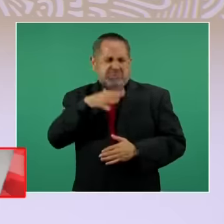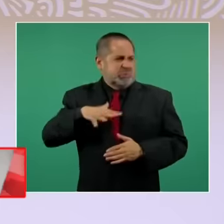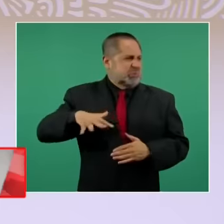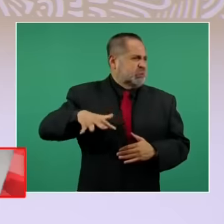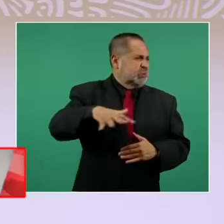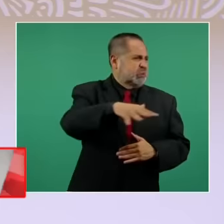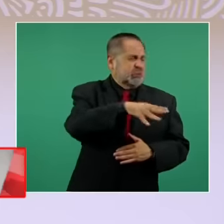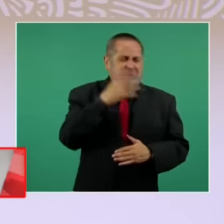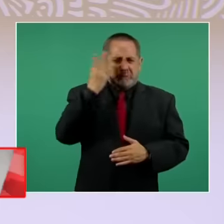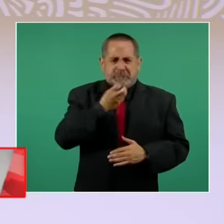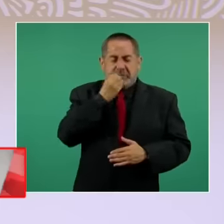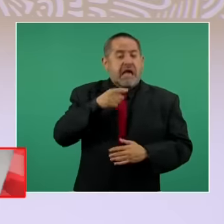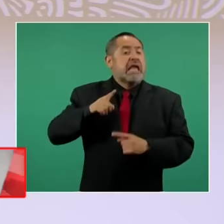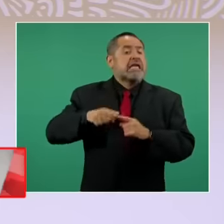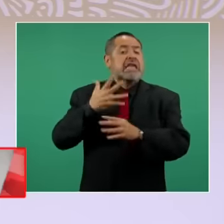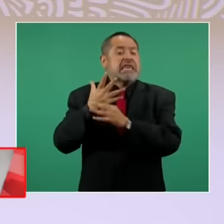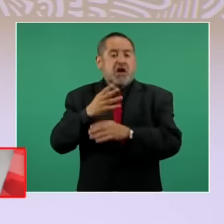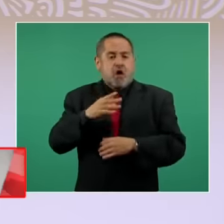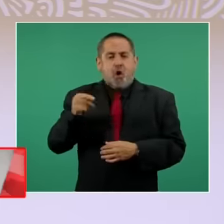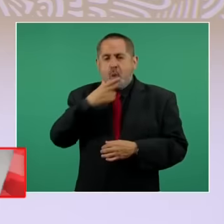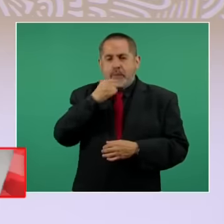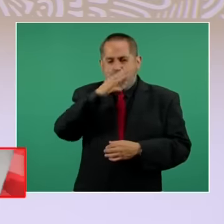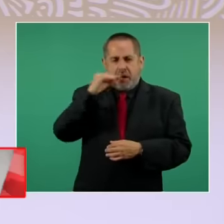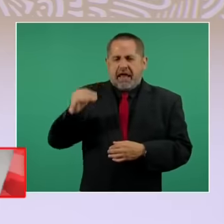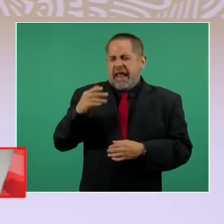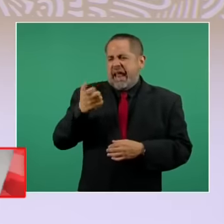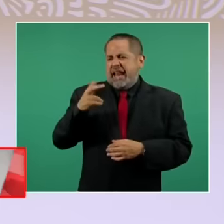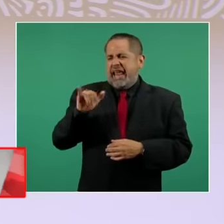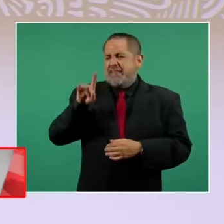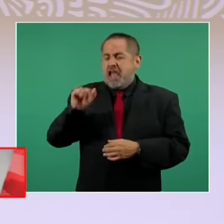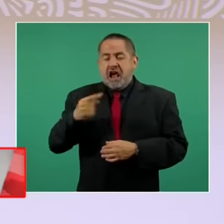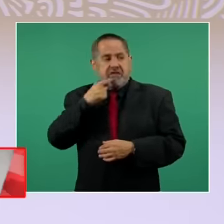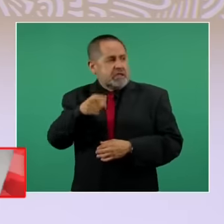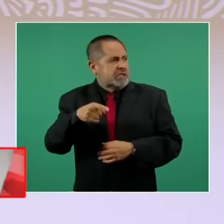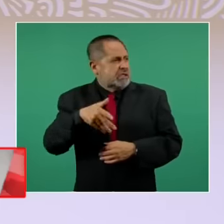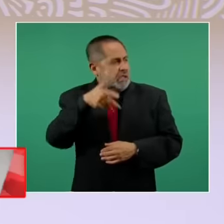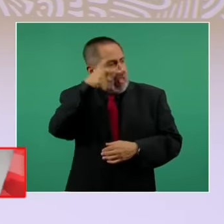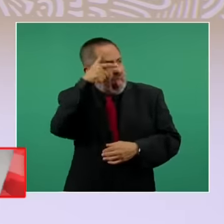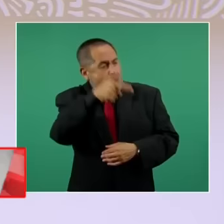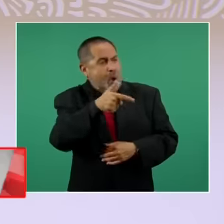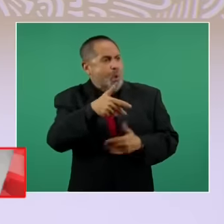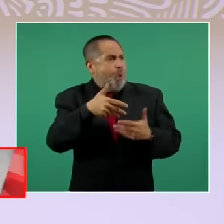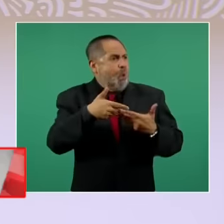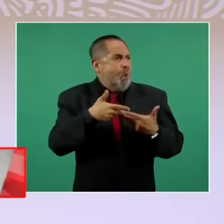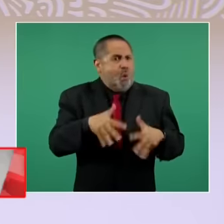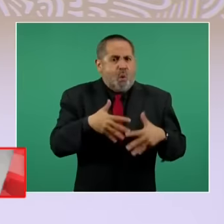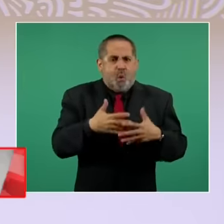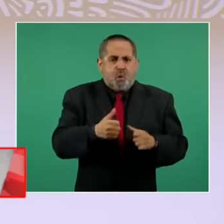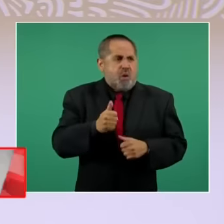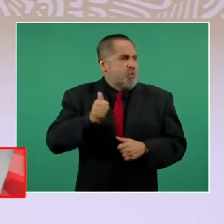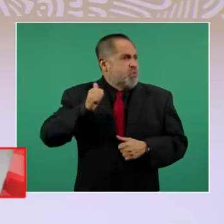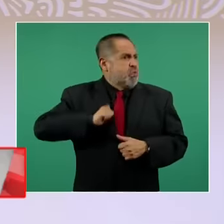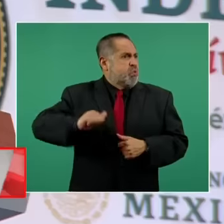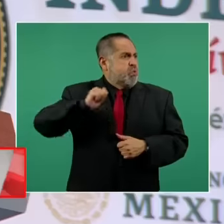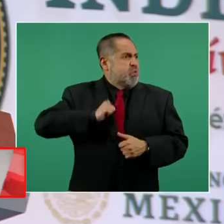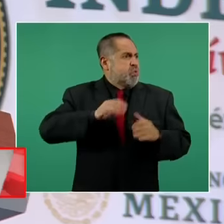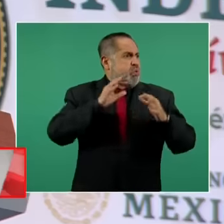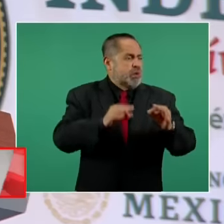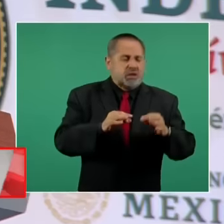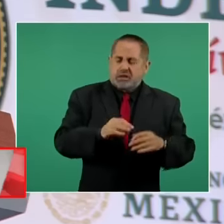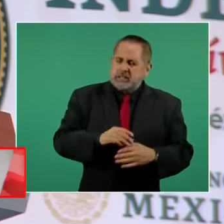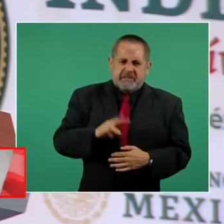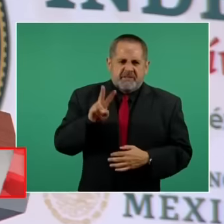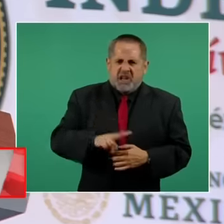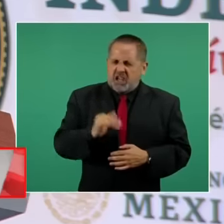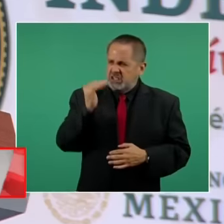el cubano José María Heredia, abriendo una fascinante puerta a ese mundo nuestro muy anterior al de la terrible conquista